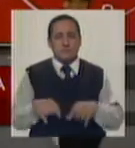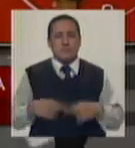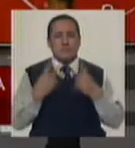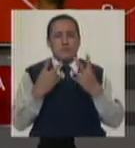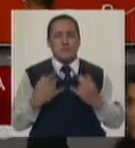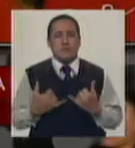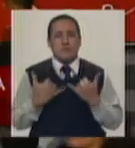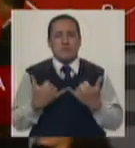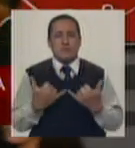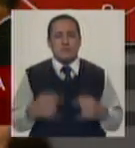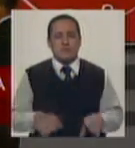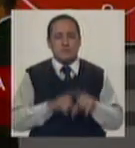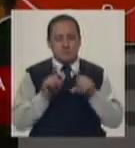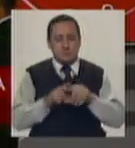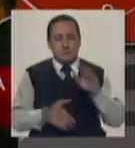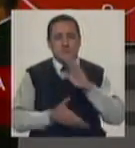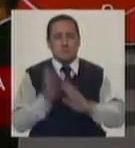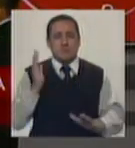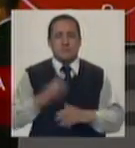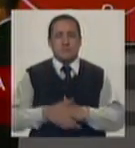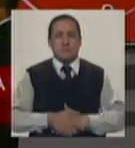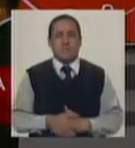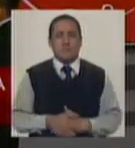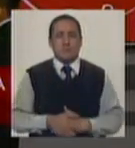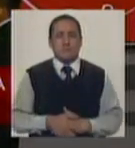estos momentos se retiran.